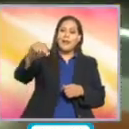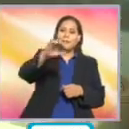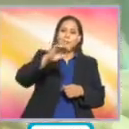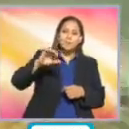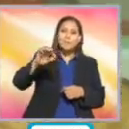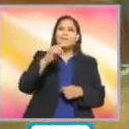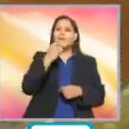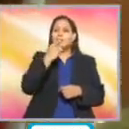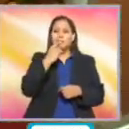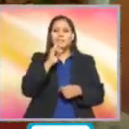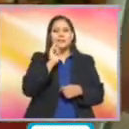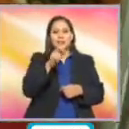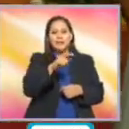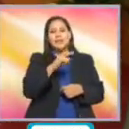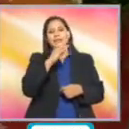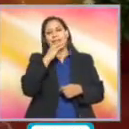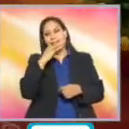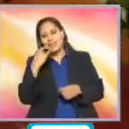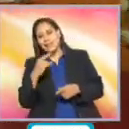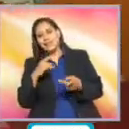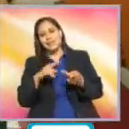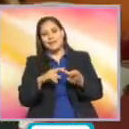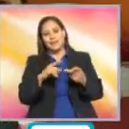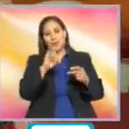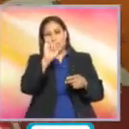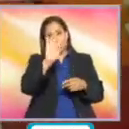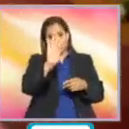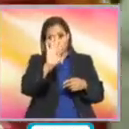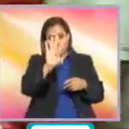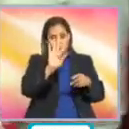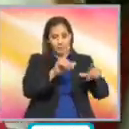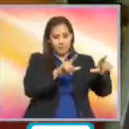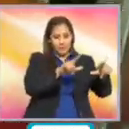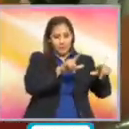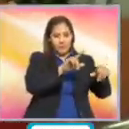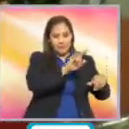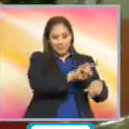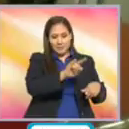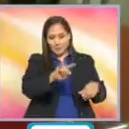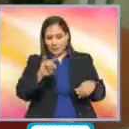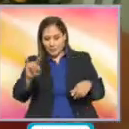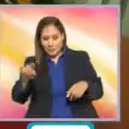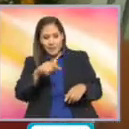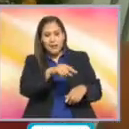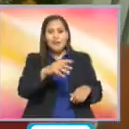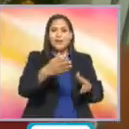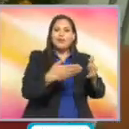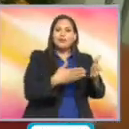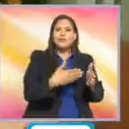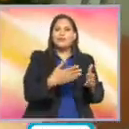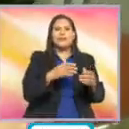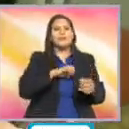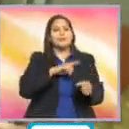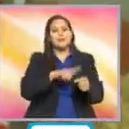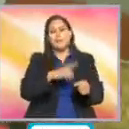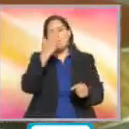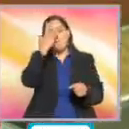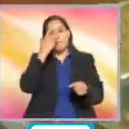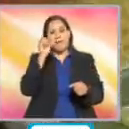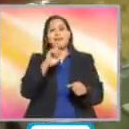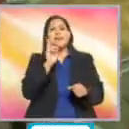lleva todo lo que está, esos 4 guisados tienen su toque mágico. A ver sus manos. Ay, mis